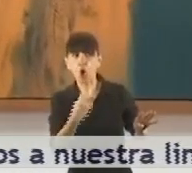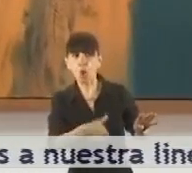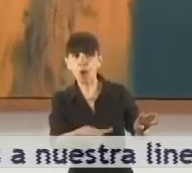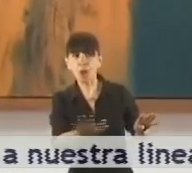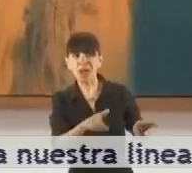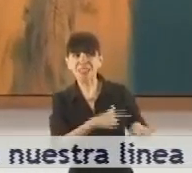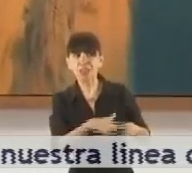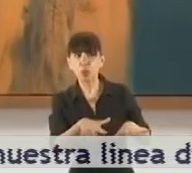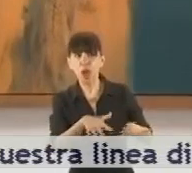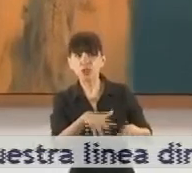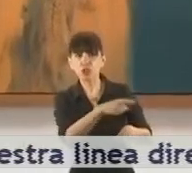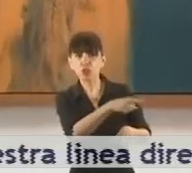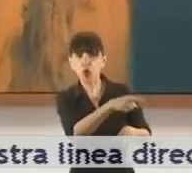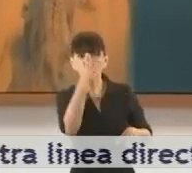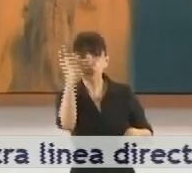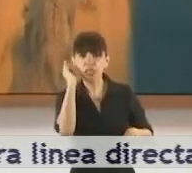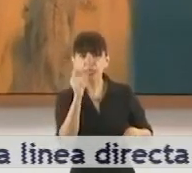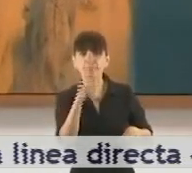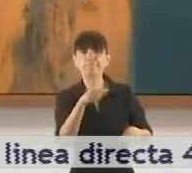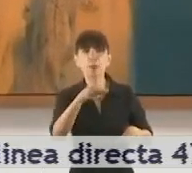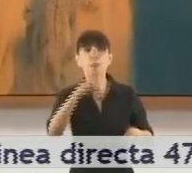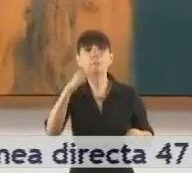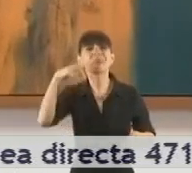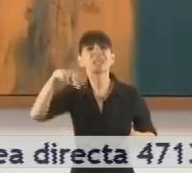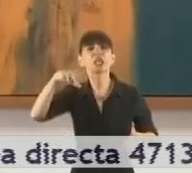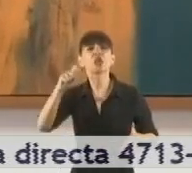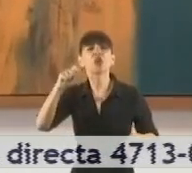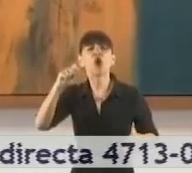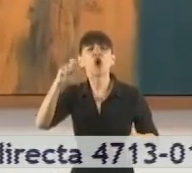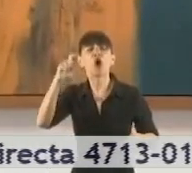poder y Allende anunciaba por radio,